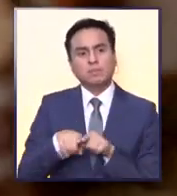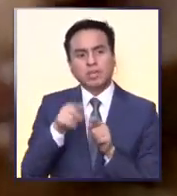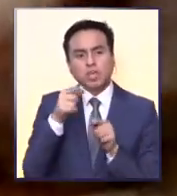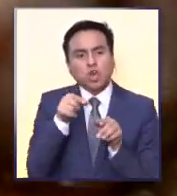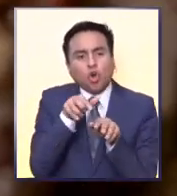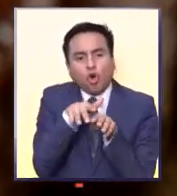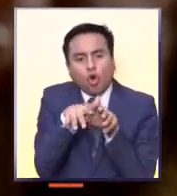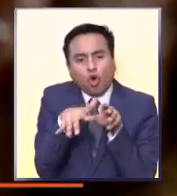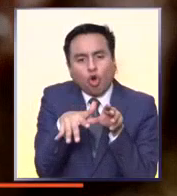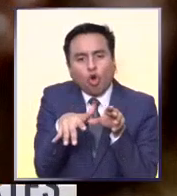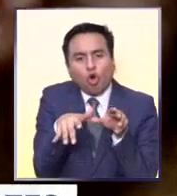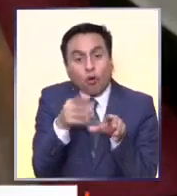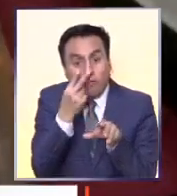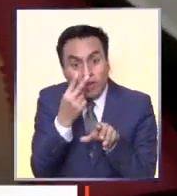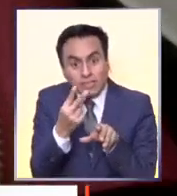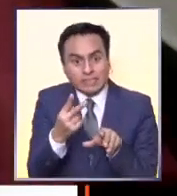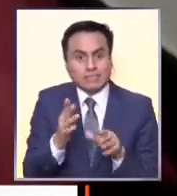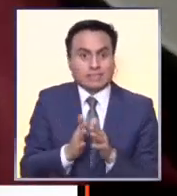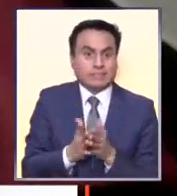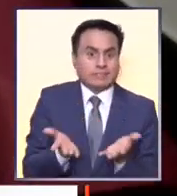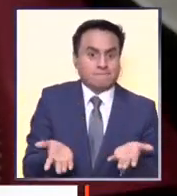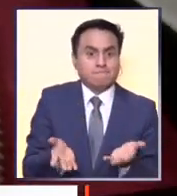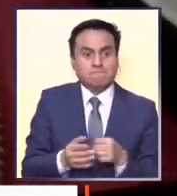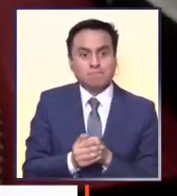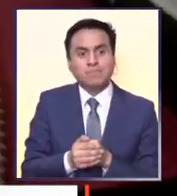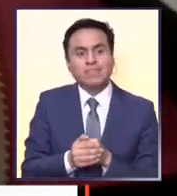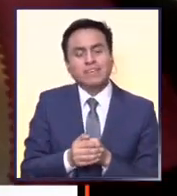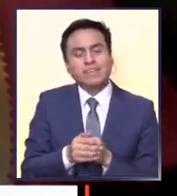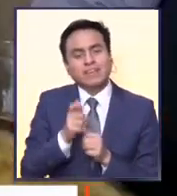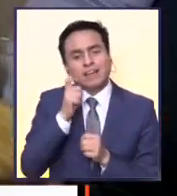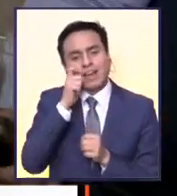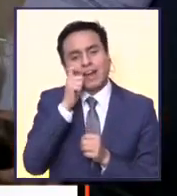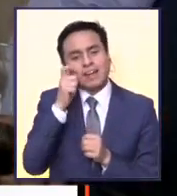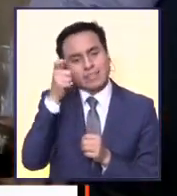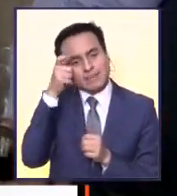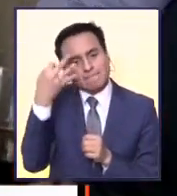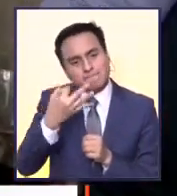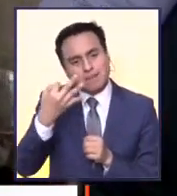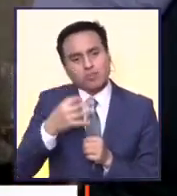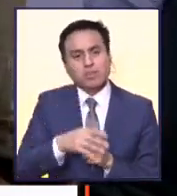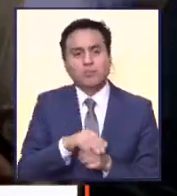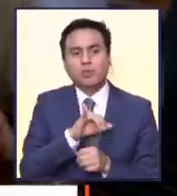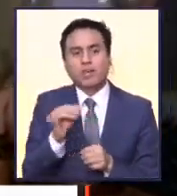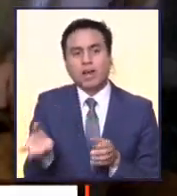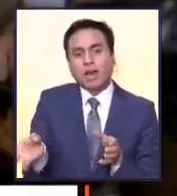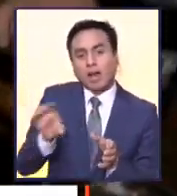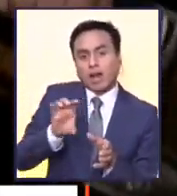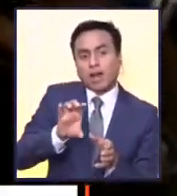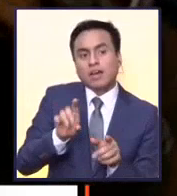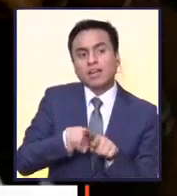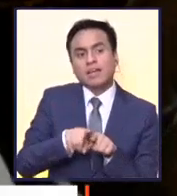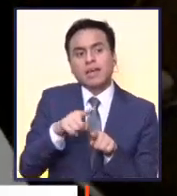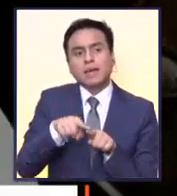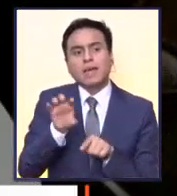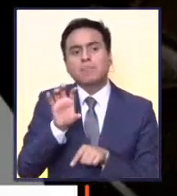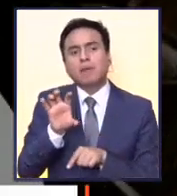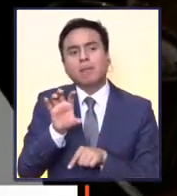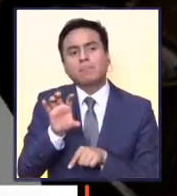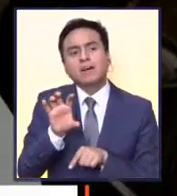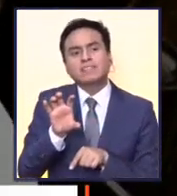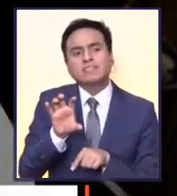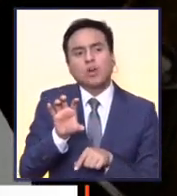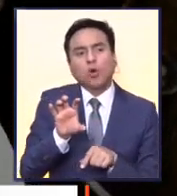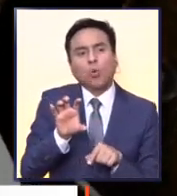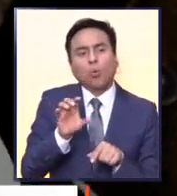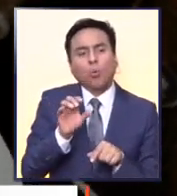por favor, a esta carne maravillosa. Vamos a acompañar la carne con unas papas bravas,